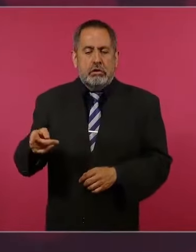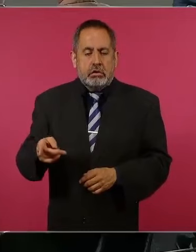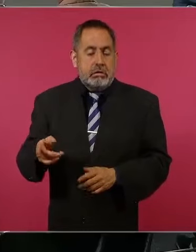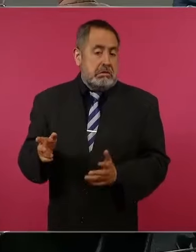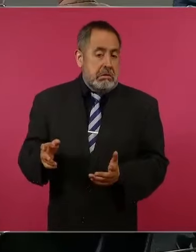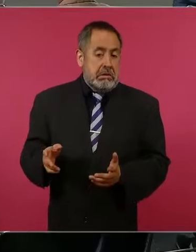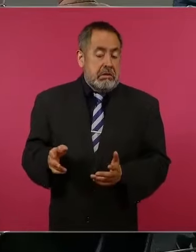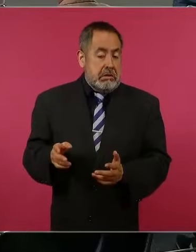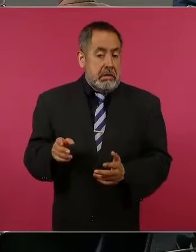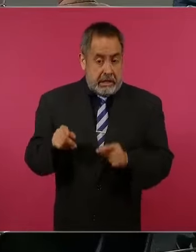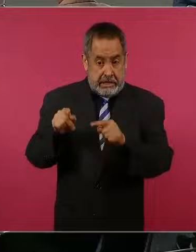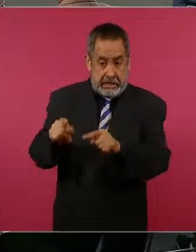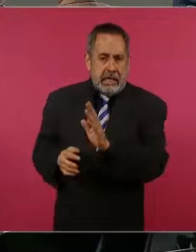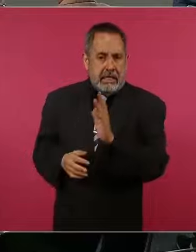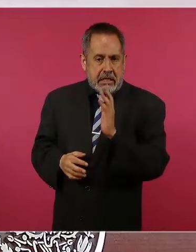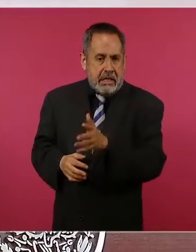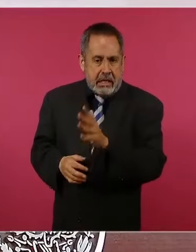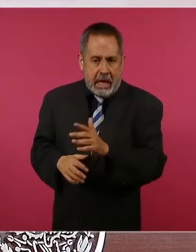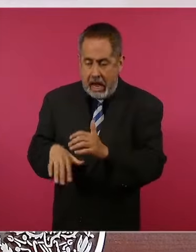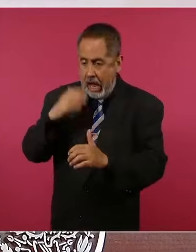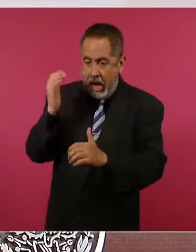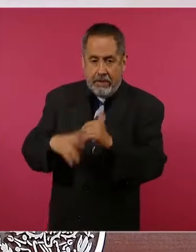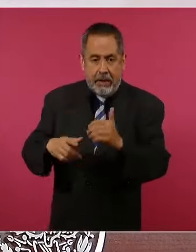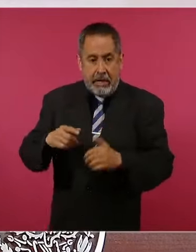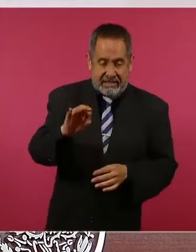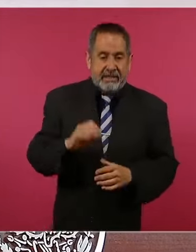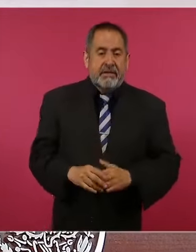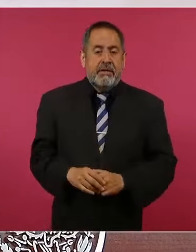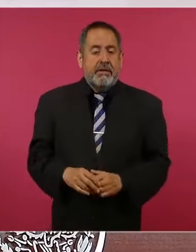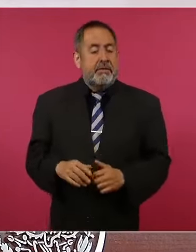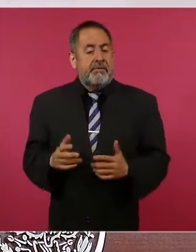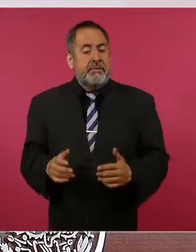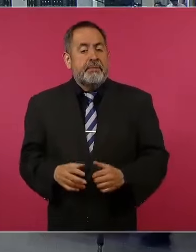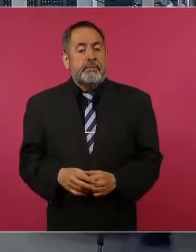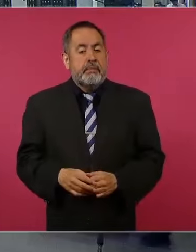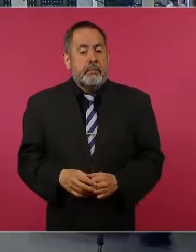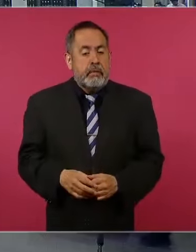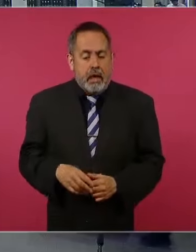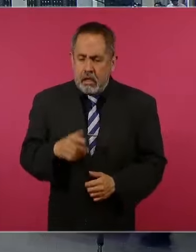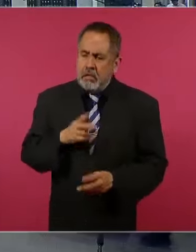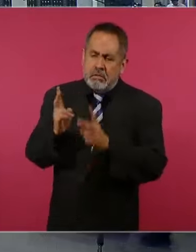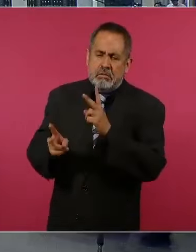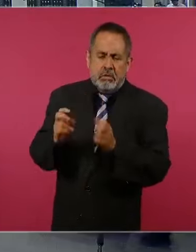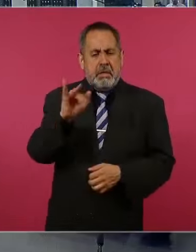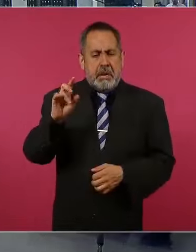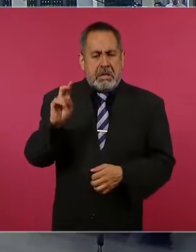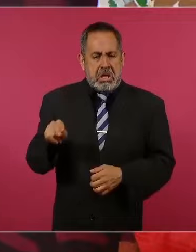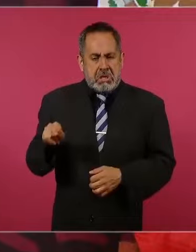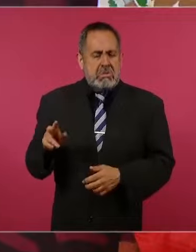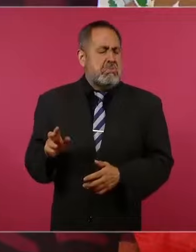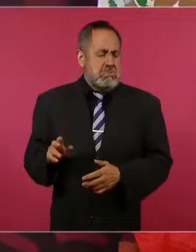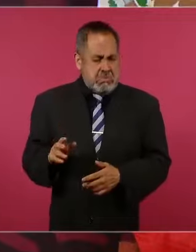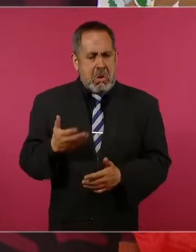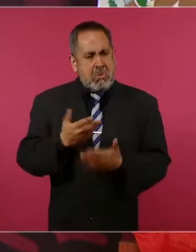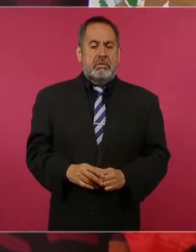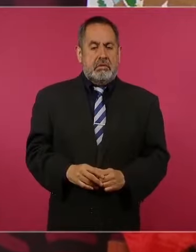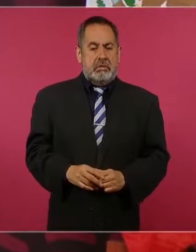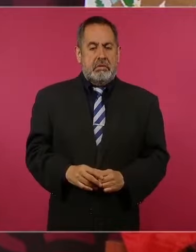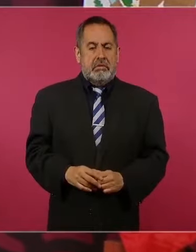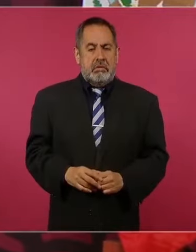porque ese sí va a estar terminado en septiembre. Entonces, hablamos con el presidente Biden, muy